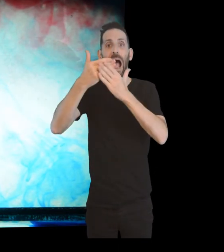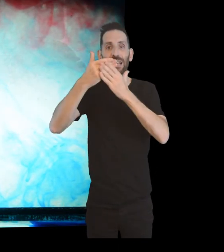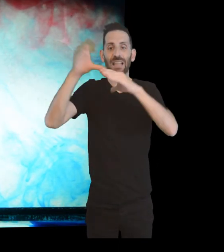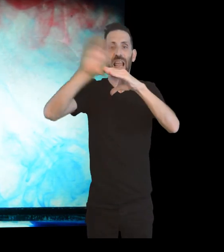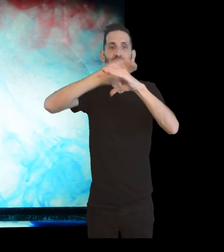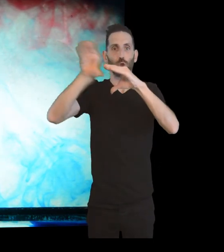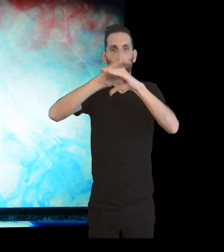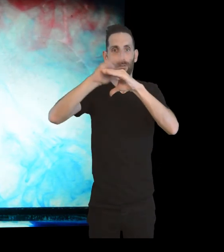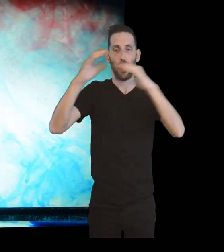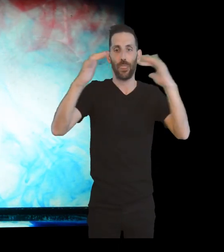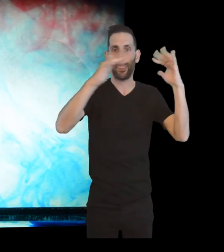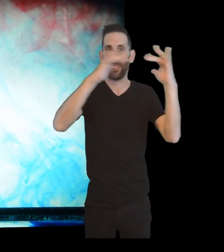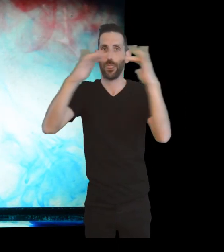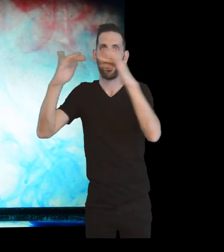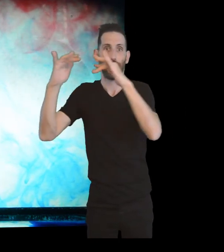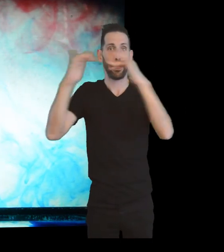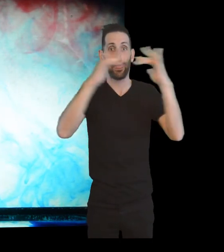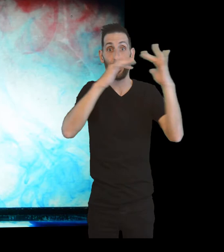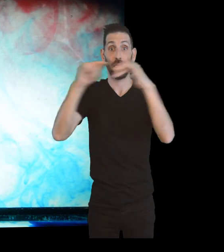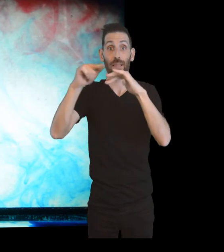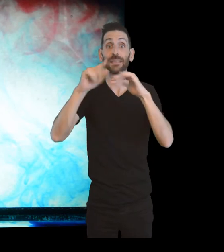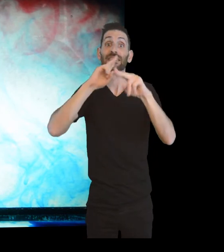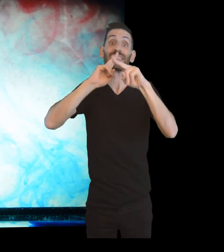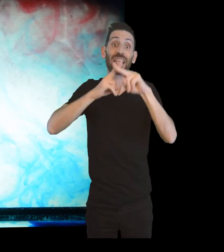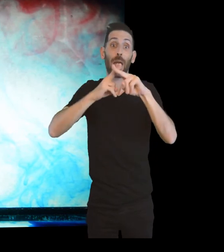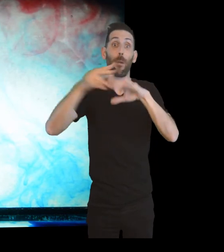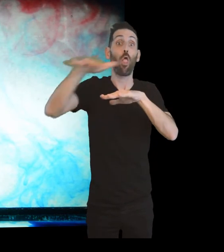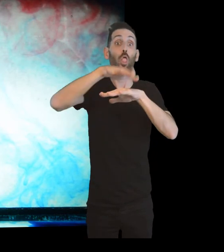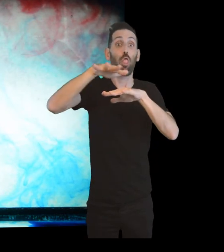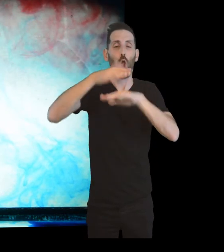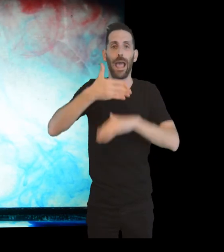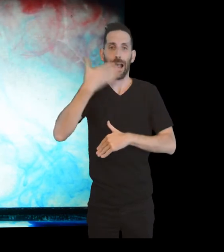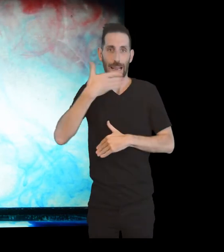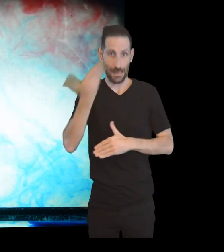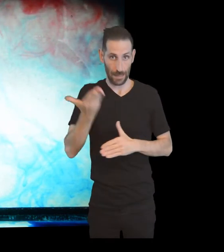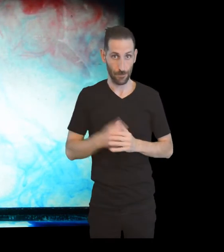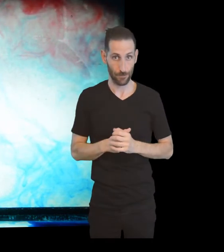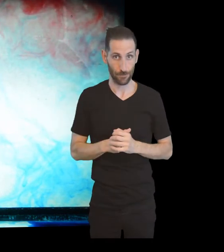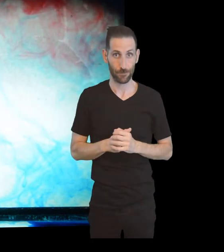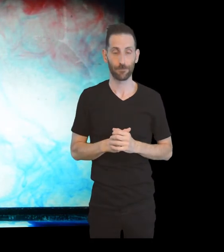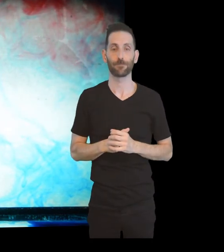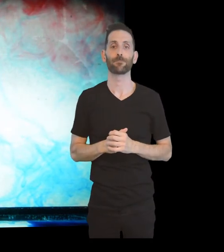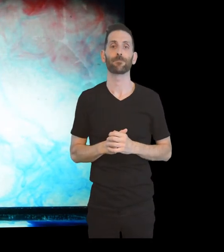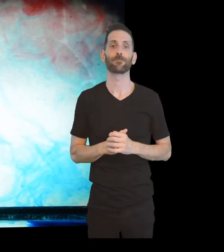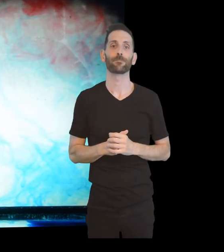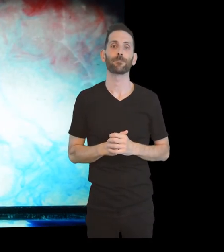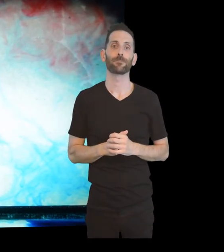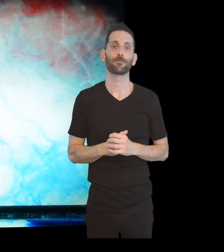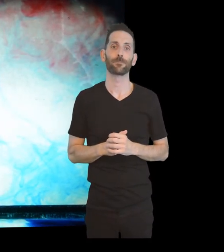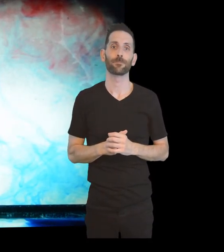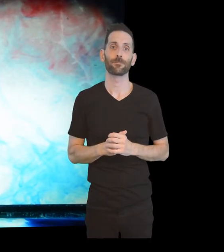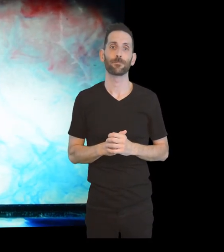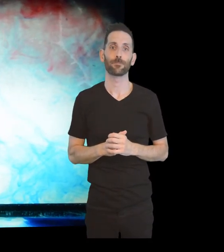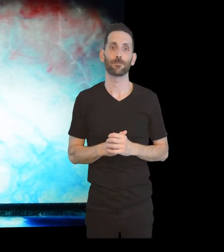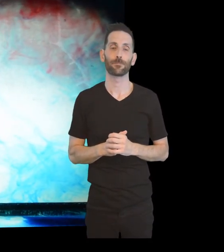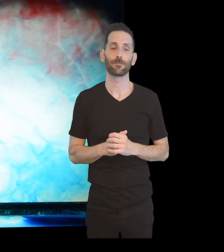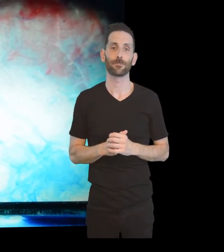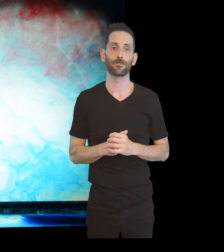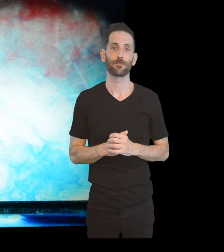a litosfera. Isto na superficie forma o que coñecemos como puntos quentes.